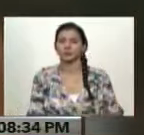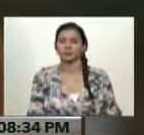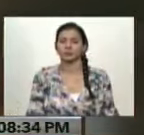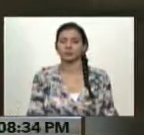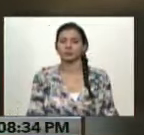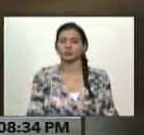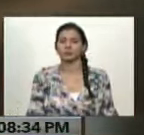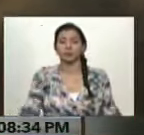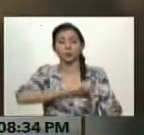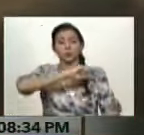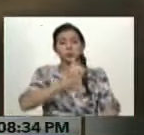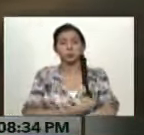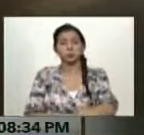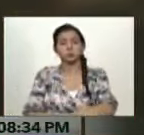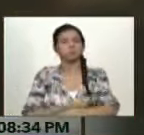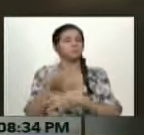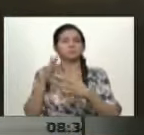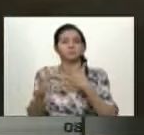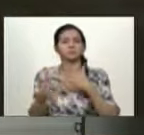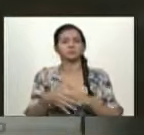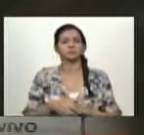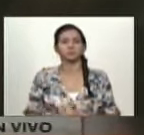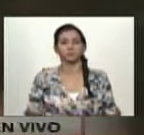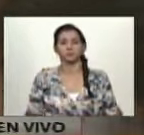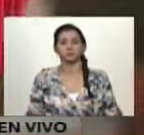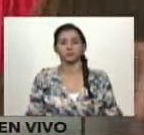es el fortalecimiento.